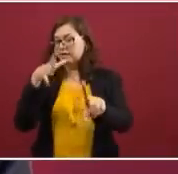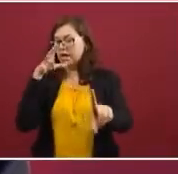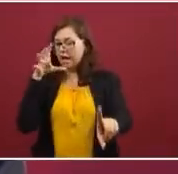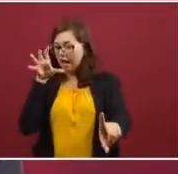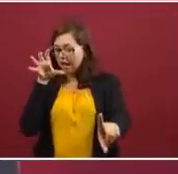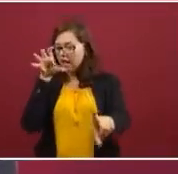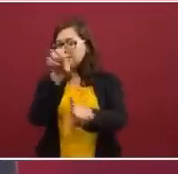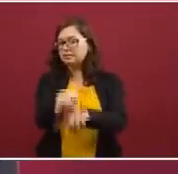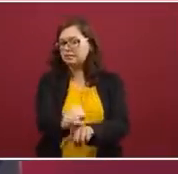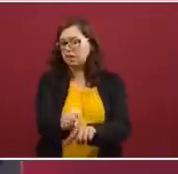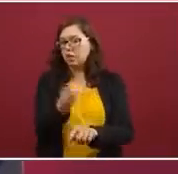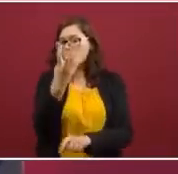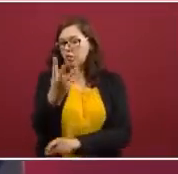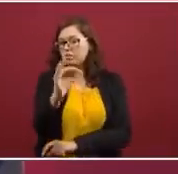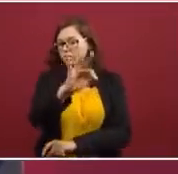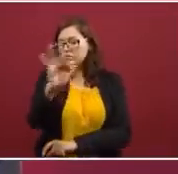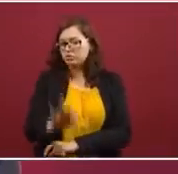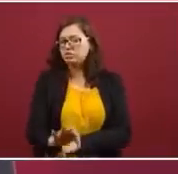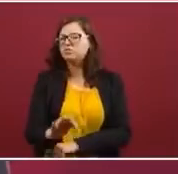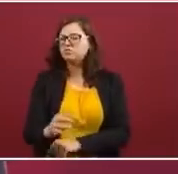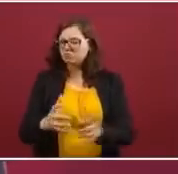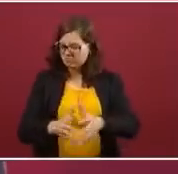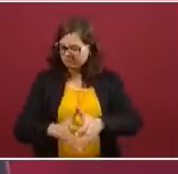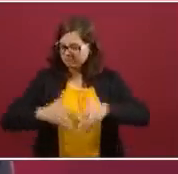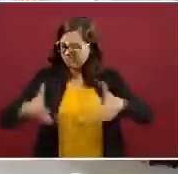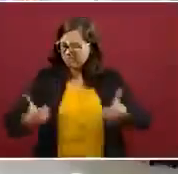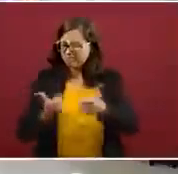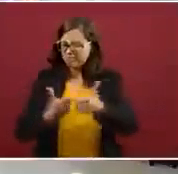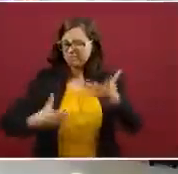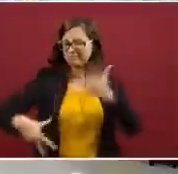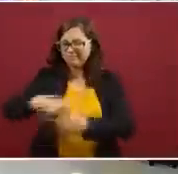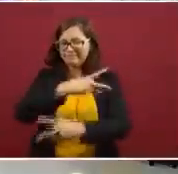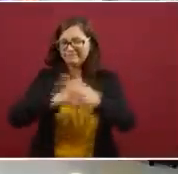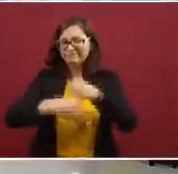Entonces, eso es lo que estamos también diciéndoles.